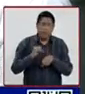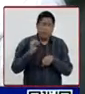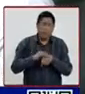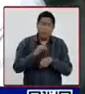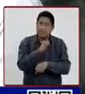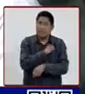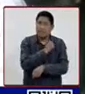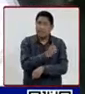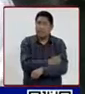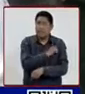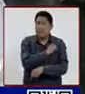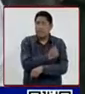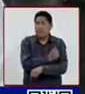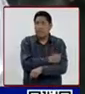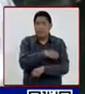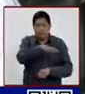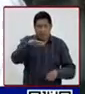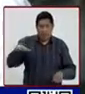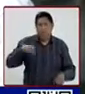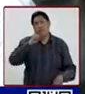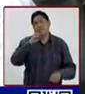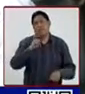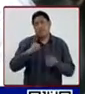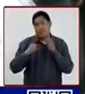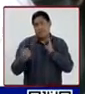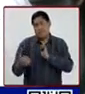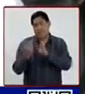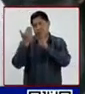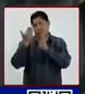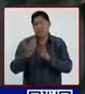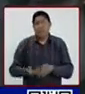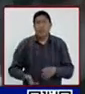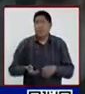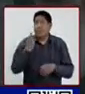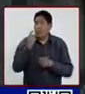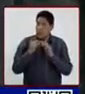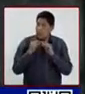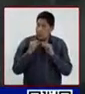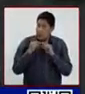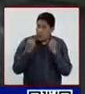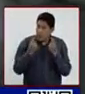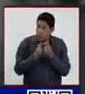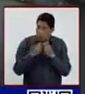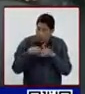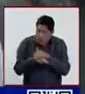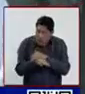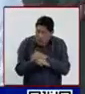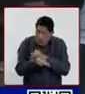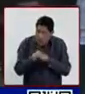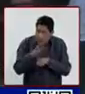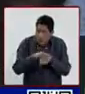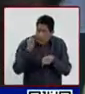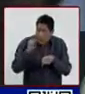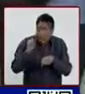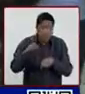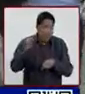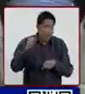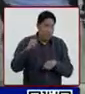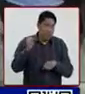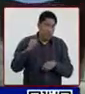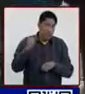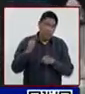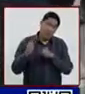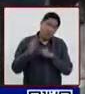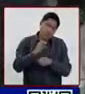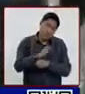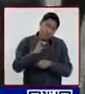por autoridades de esta instancia gubernamental. Don Arnold, ¿una comisión va a ingresar al Ministerio? ¿Han sido convocados? Sí, evidentemente. Va a ser